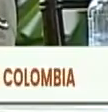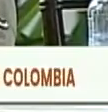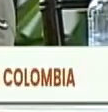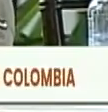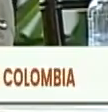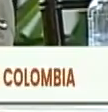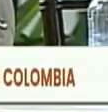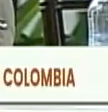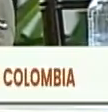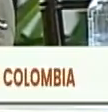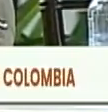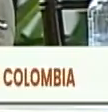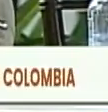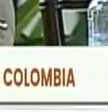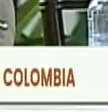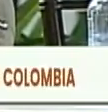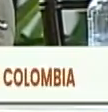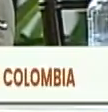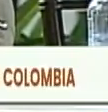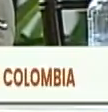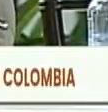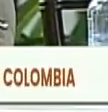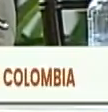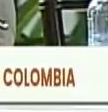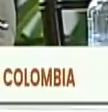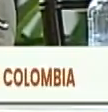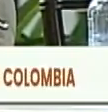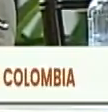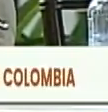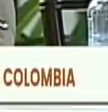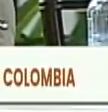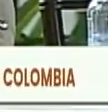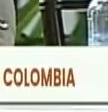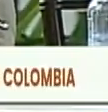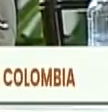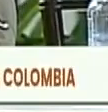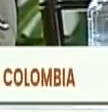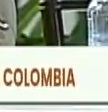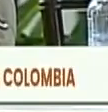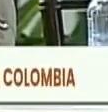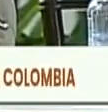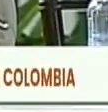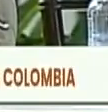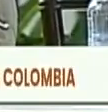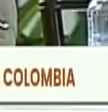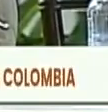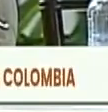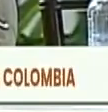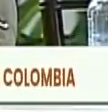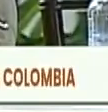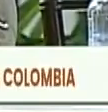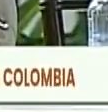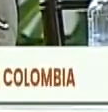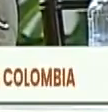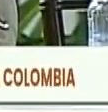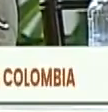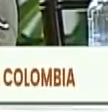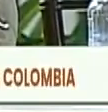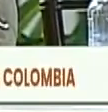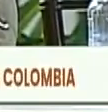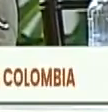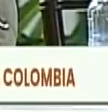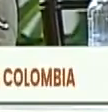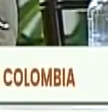embargo, seguimos en lo mismo. Quiere decir que esa vía de buscar soluciones para buscar la paz de